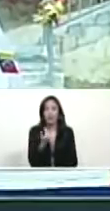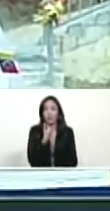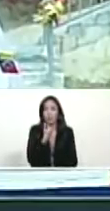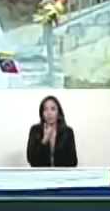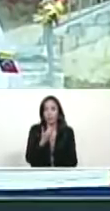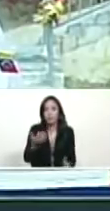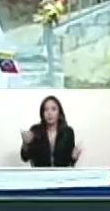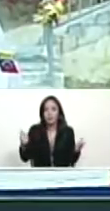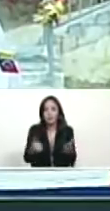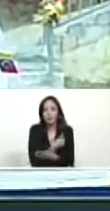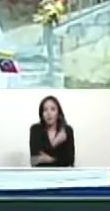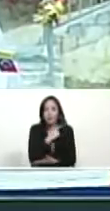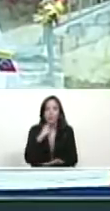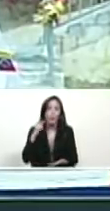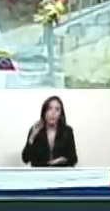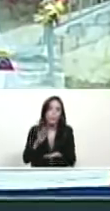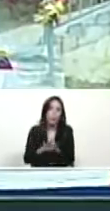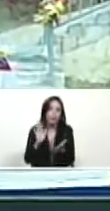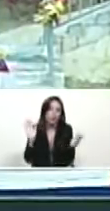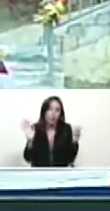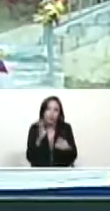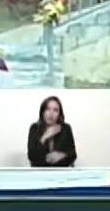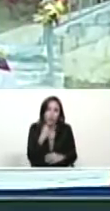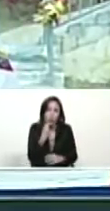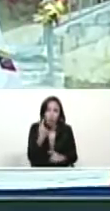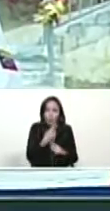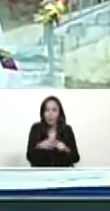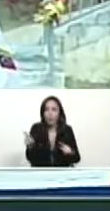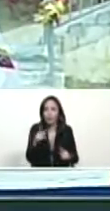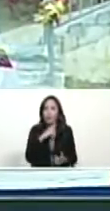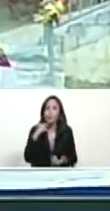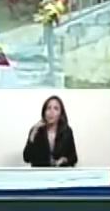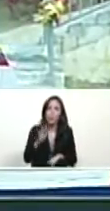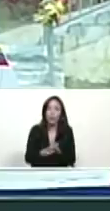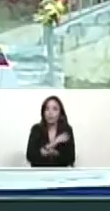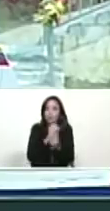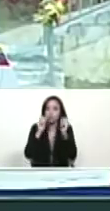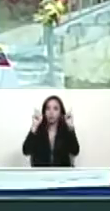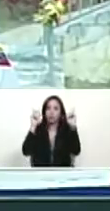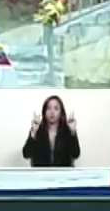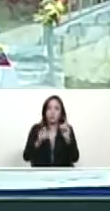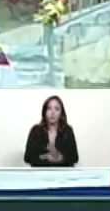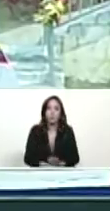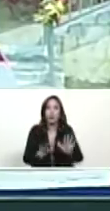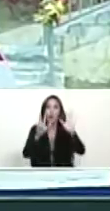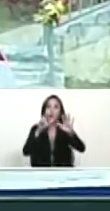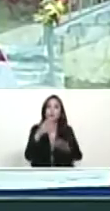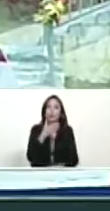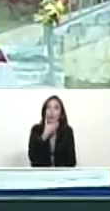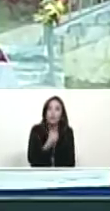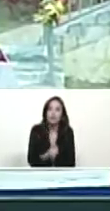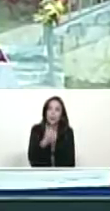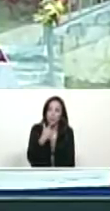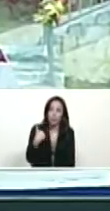llevó temprano, joven, repentinamente. Y un 8 de diciembre me dijo: